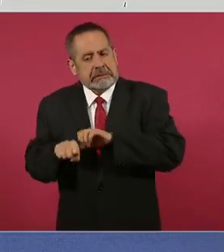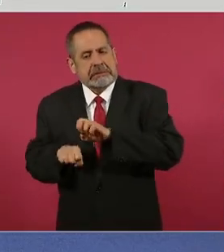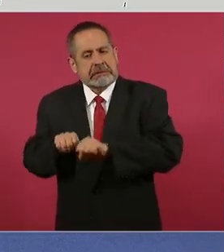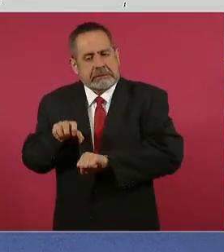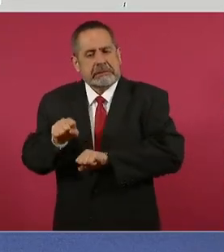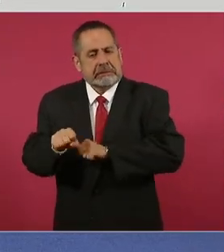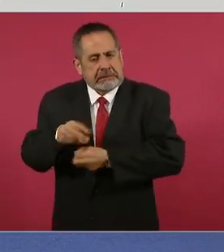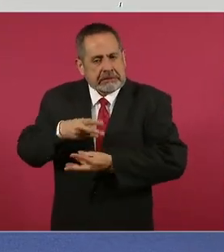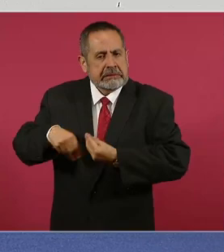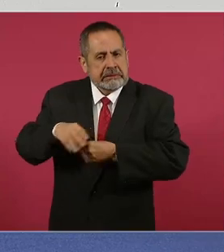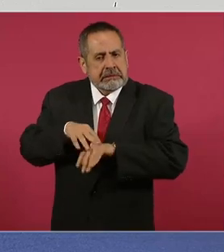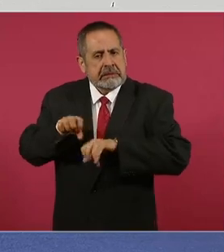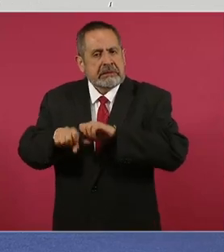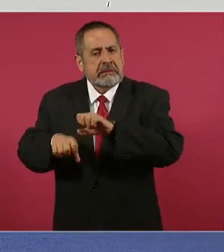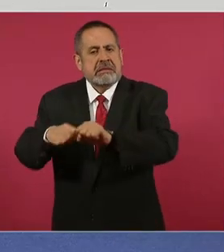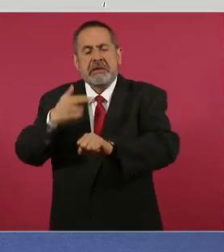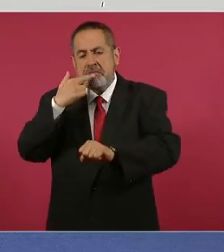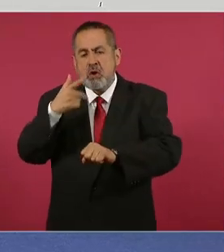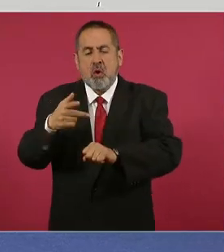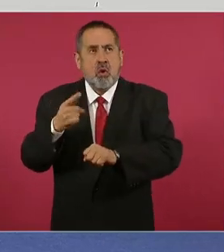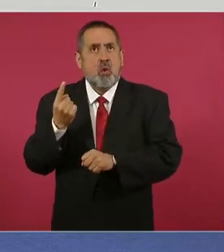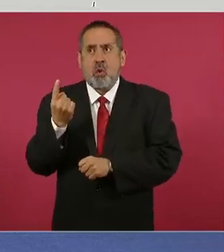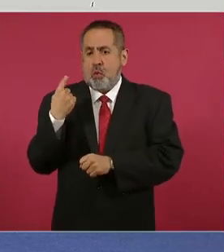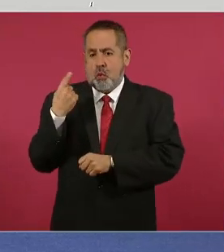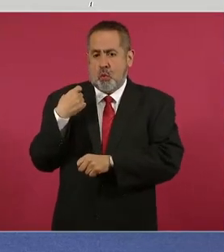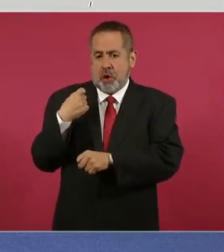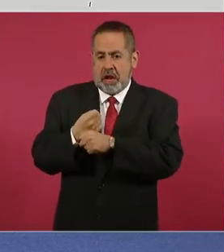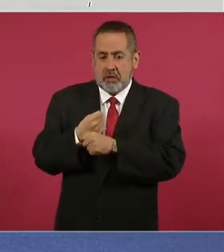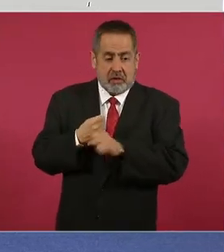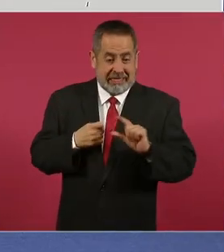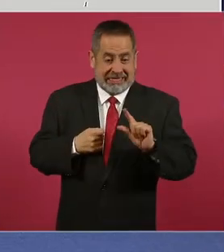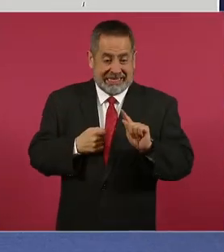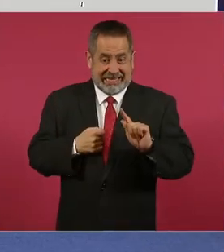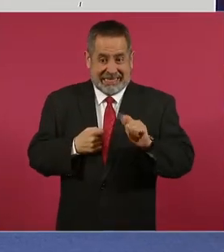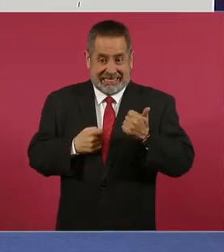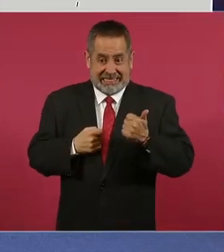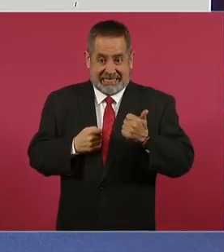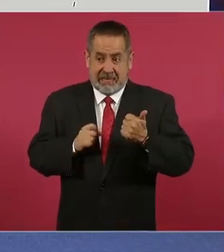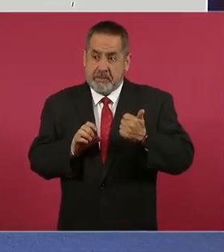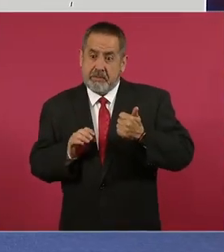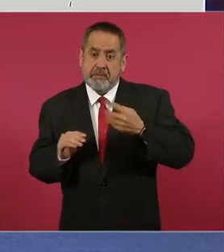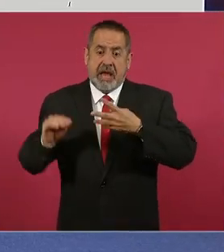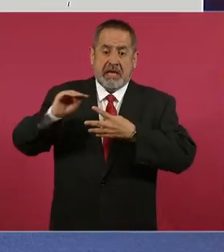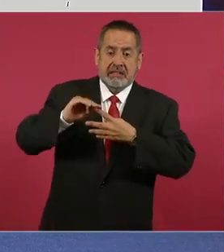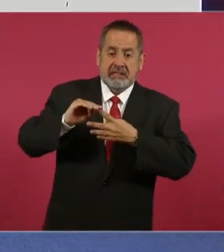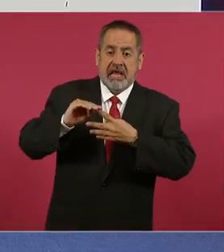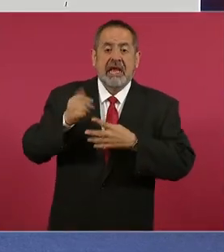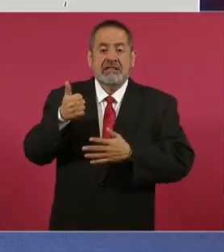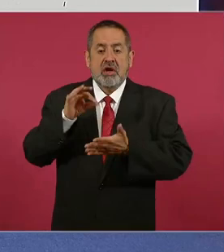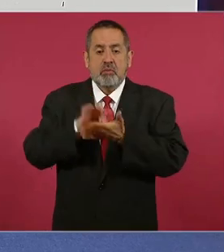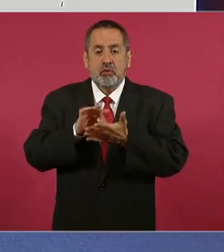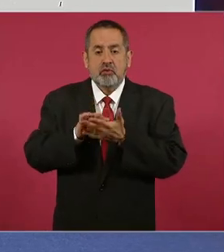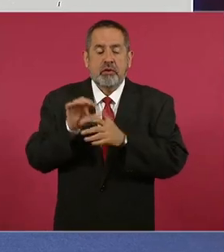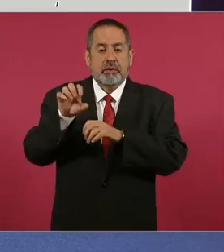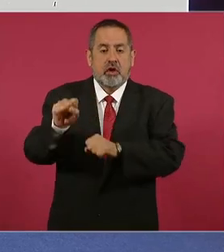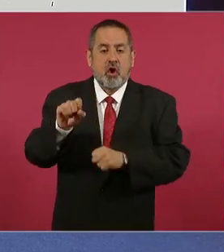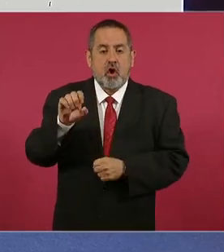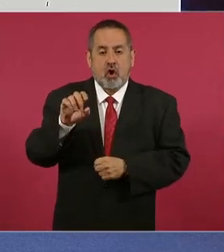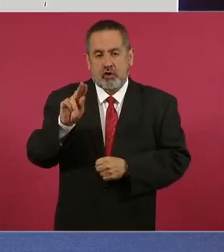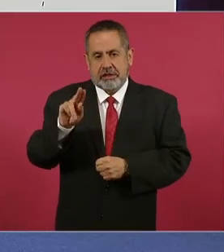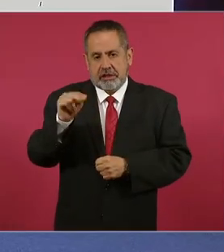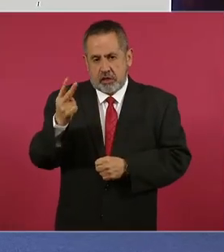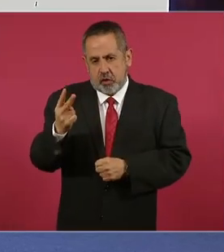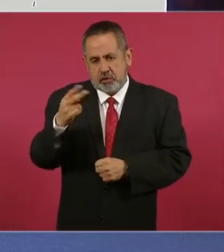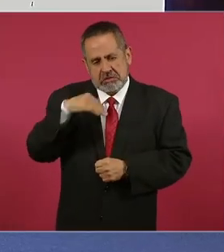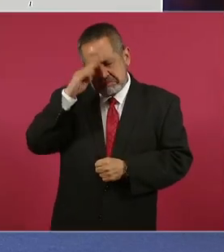mercado, el año pasado cerramos de 76, recuperamos ya 6 puntos al 82 y